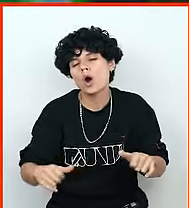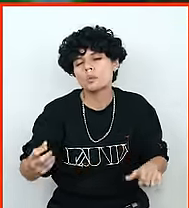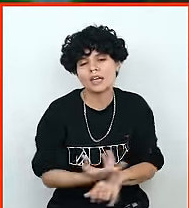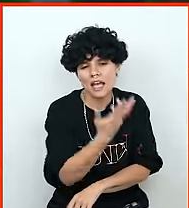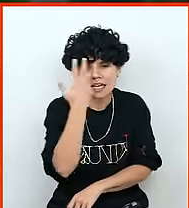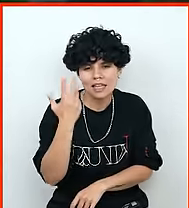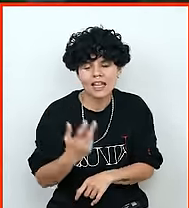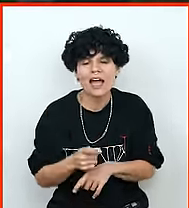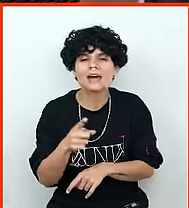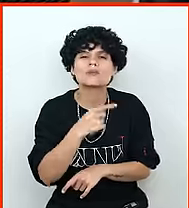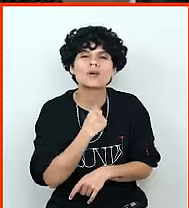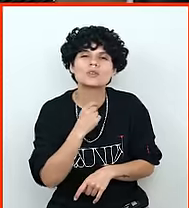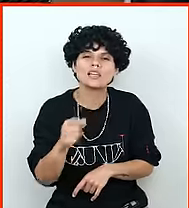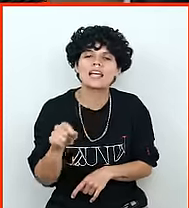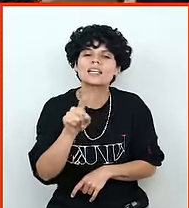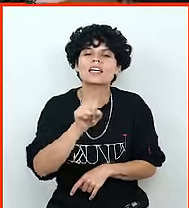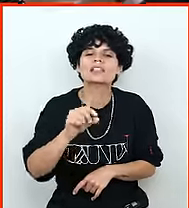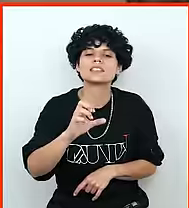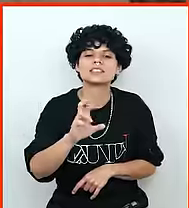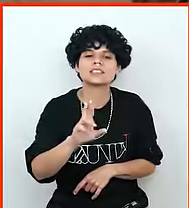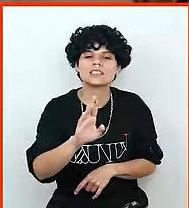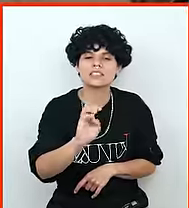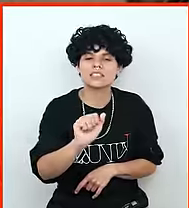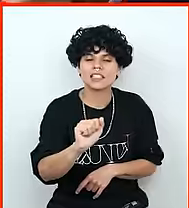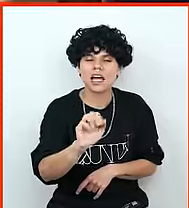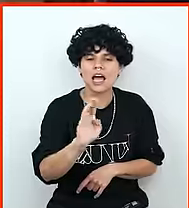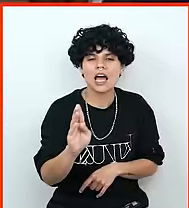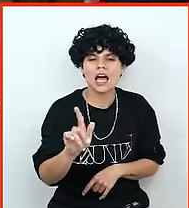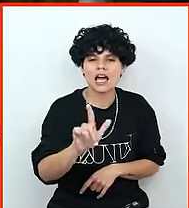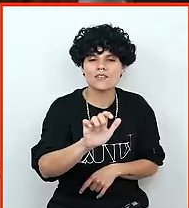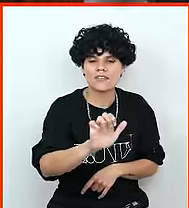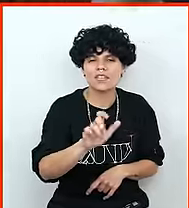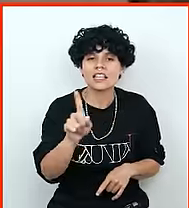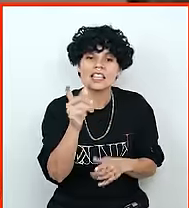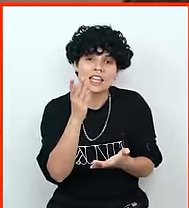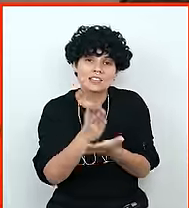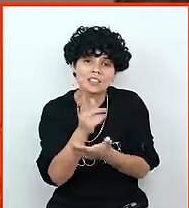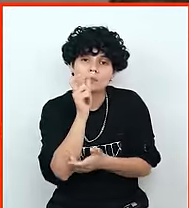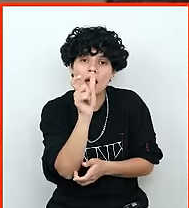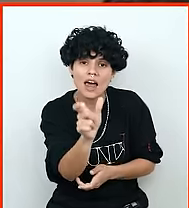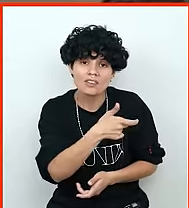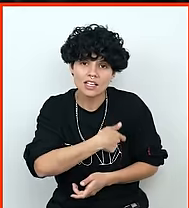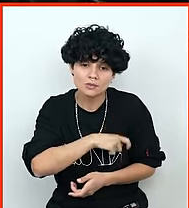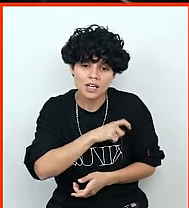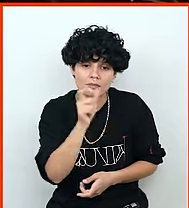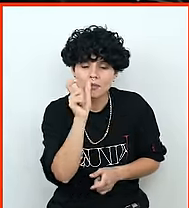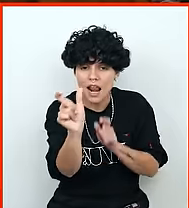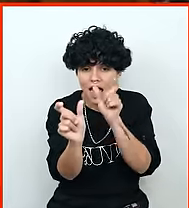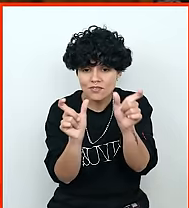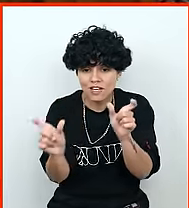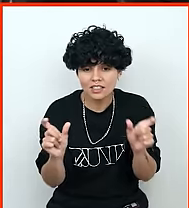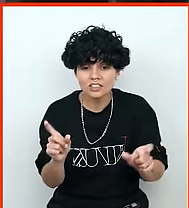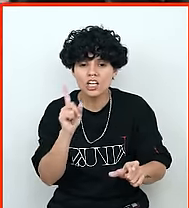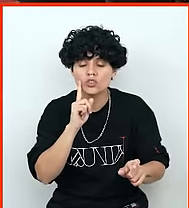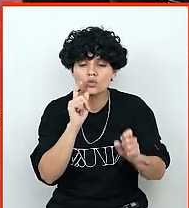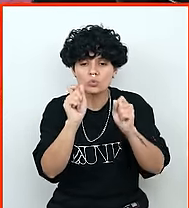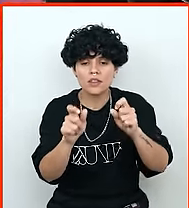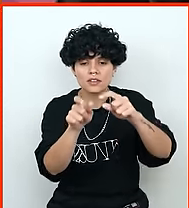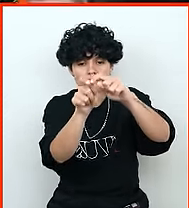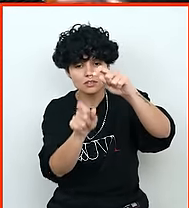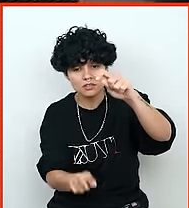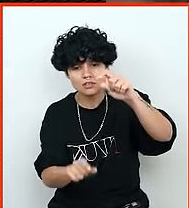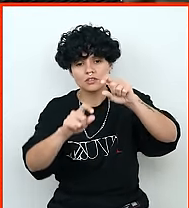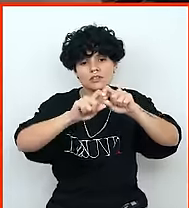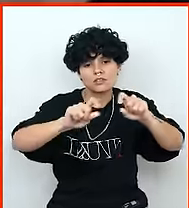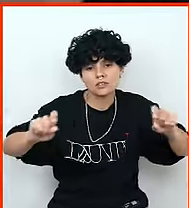Yo soy fanático. Scrabble. Scrabble. O que es llenar palabritas aquí. Aquí hay un tablero. Se puede poner